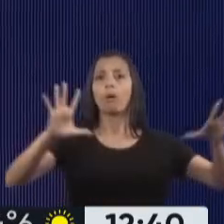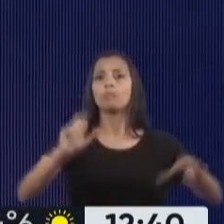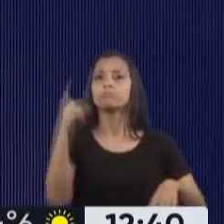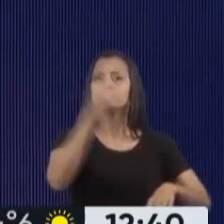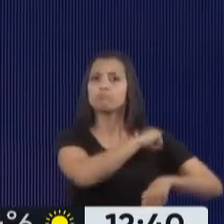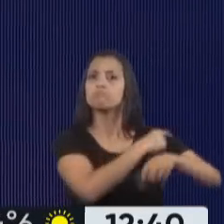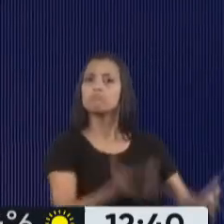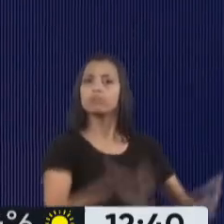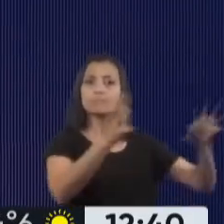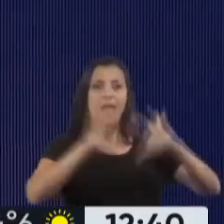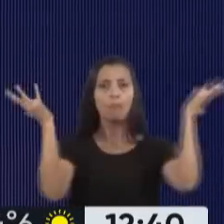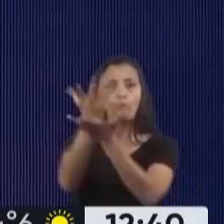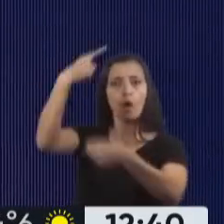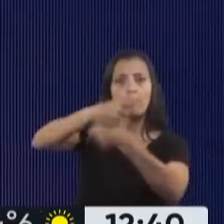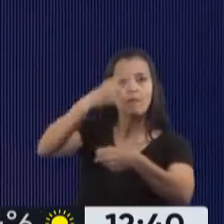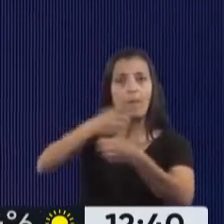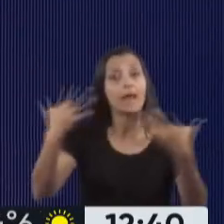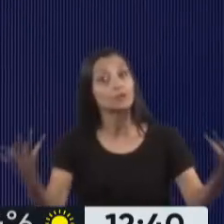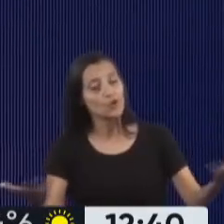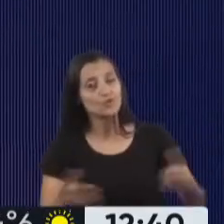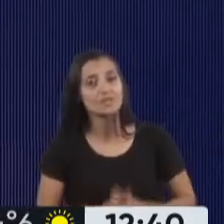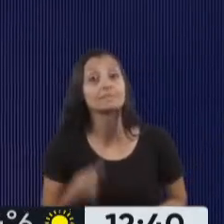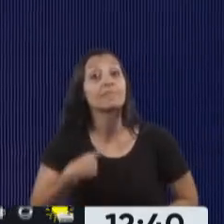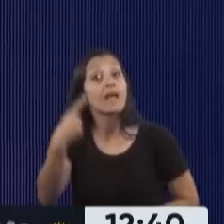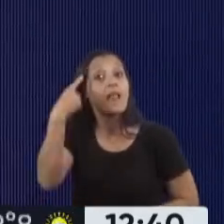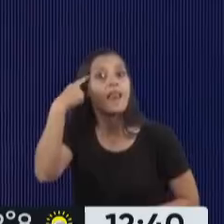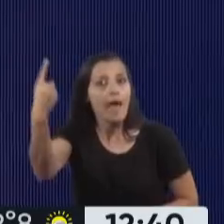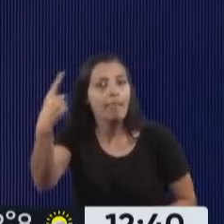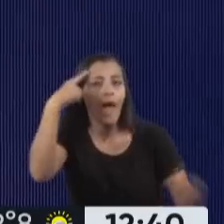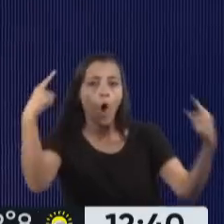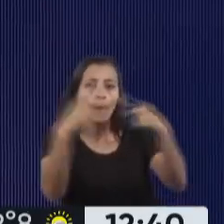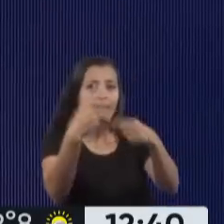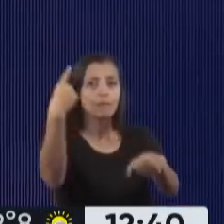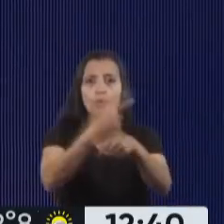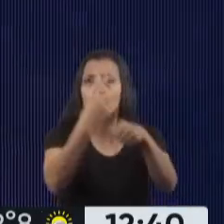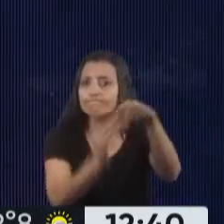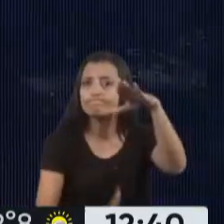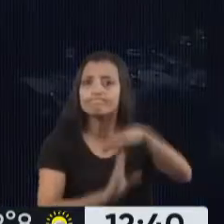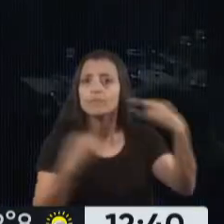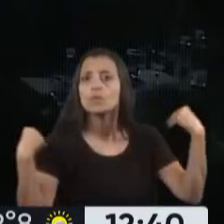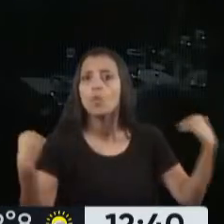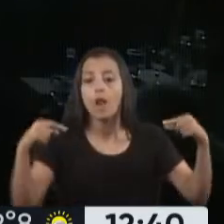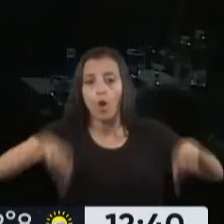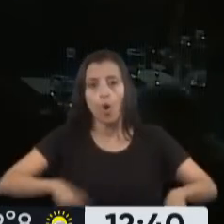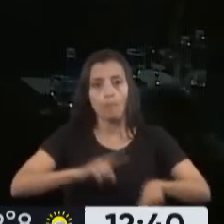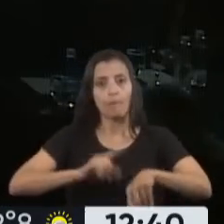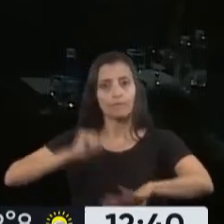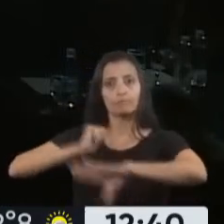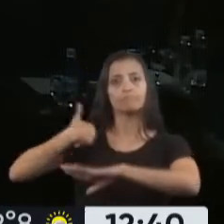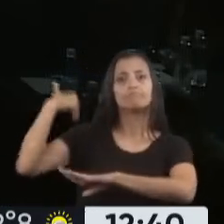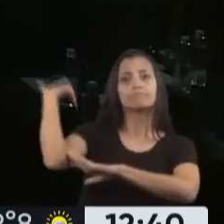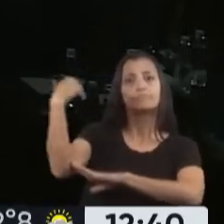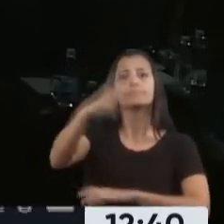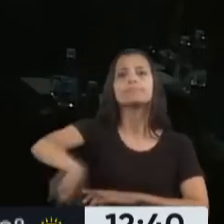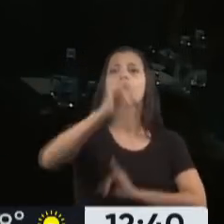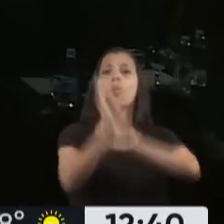mundial. Así es que la idea central de esta presentación es mostrarle